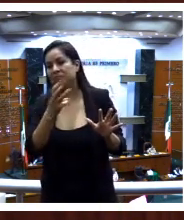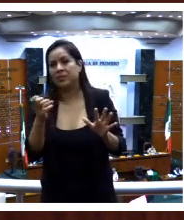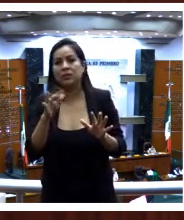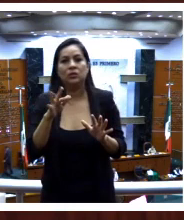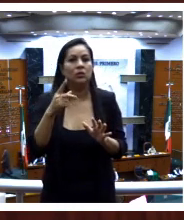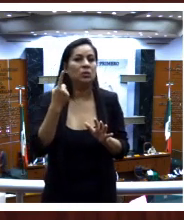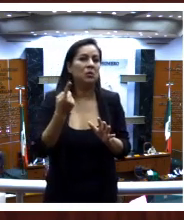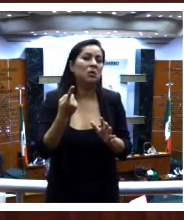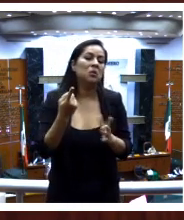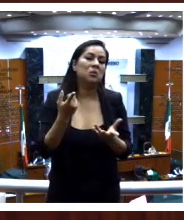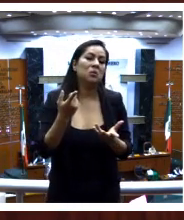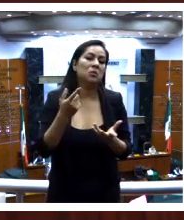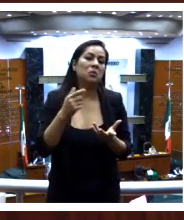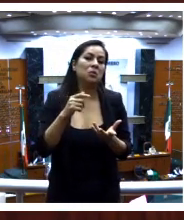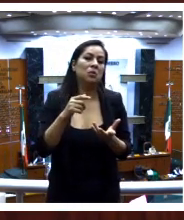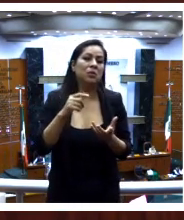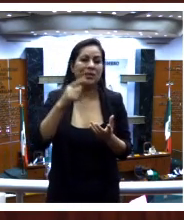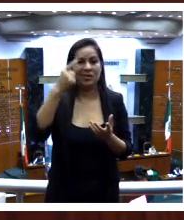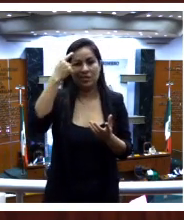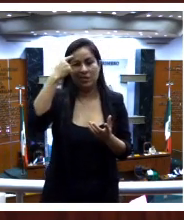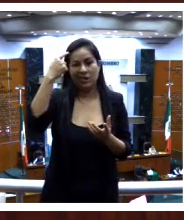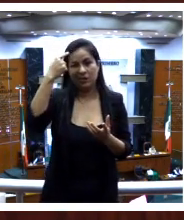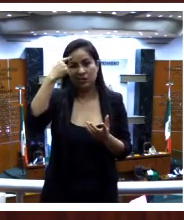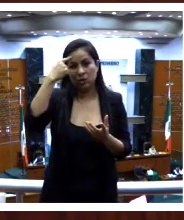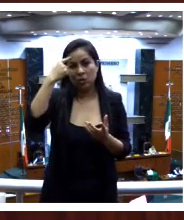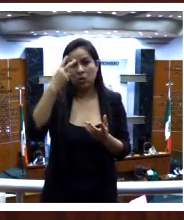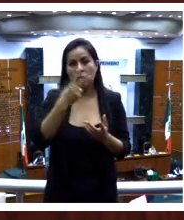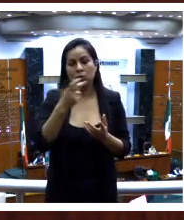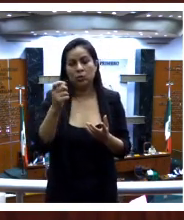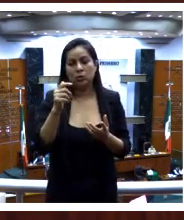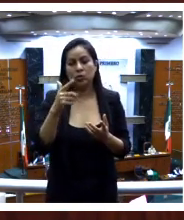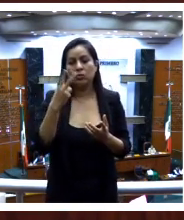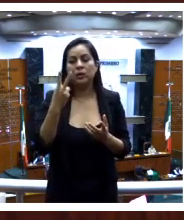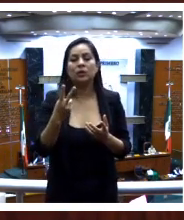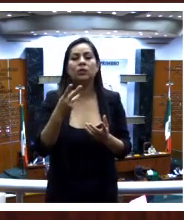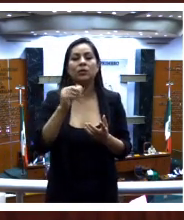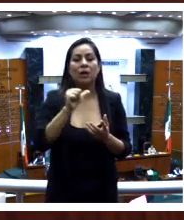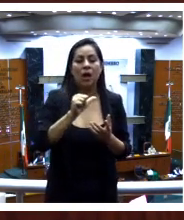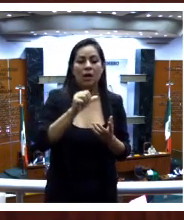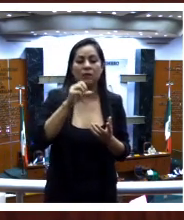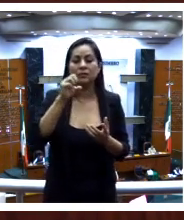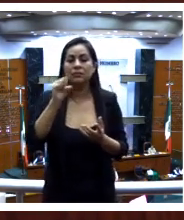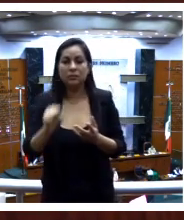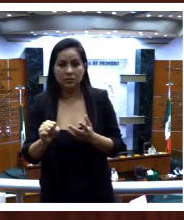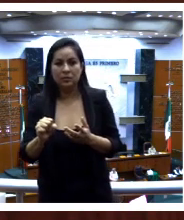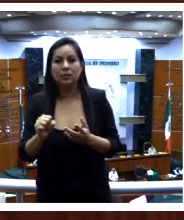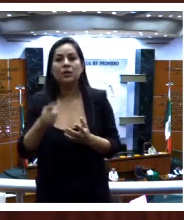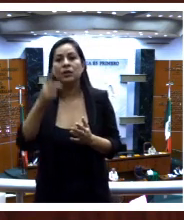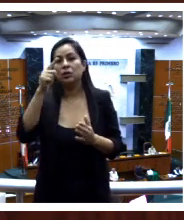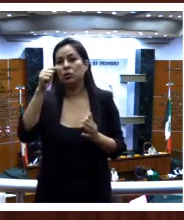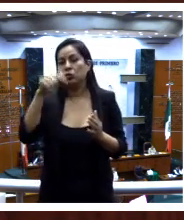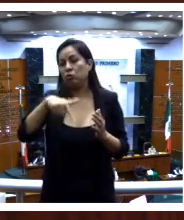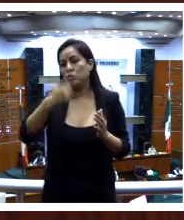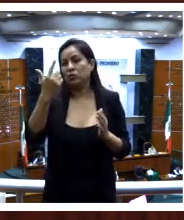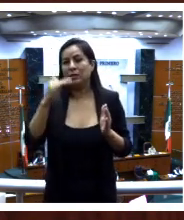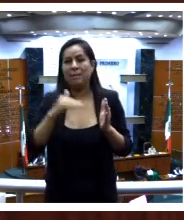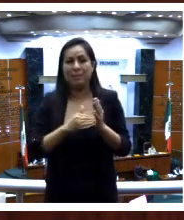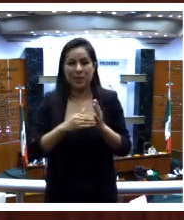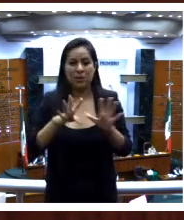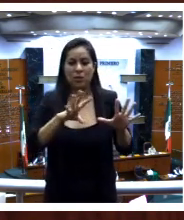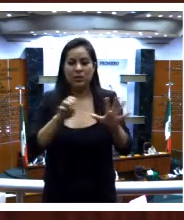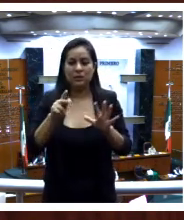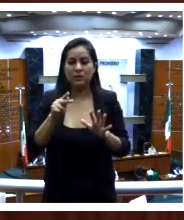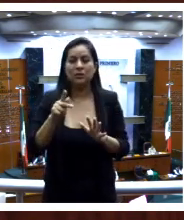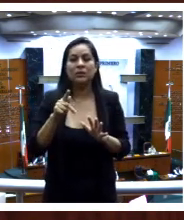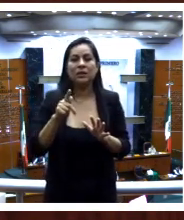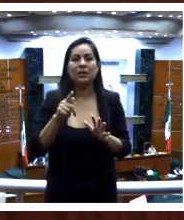1,351 con algún tipo de trastorno, 242 con actitudes sobresalientes y 12,970